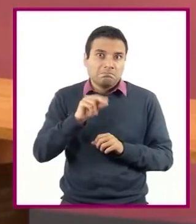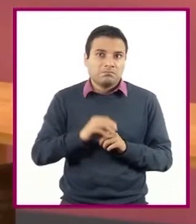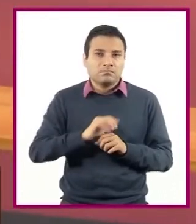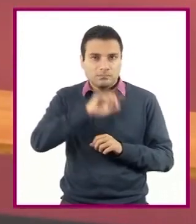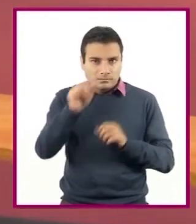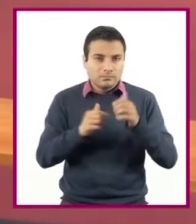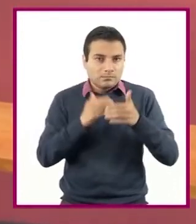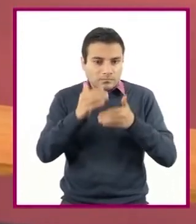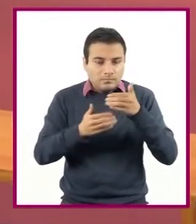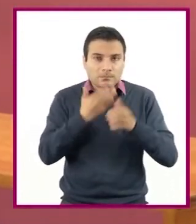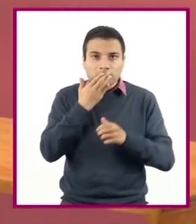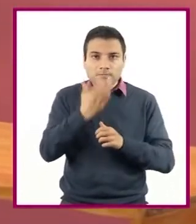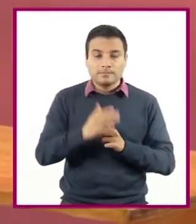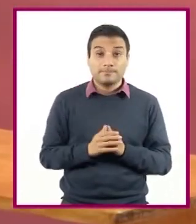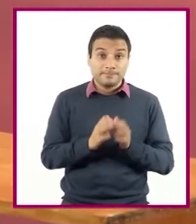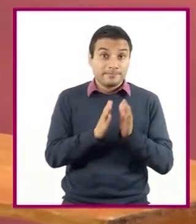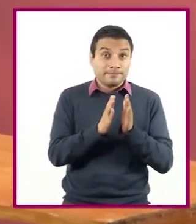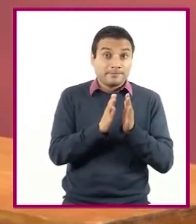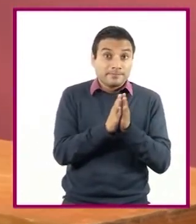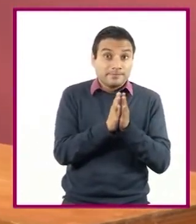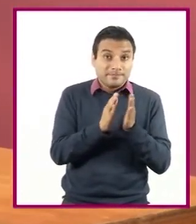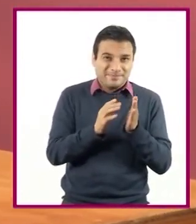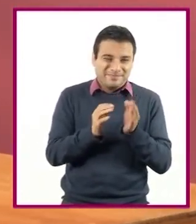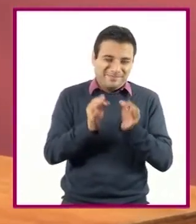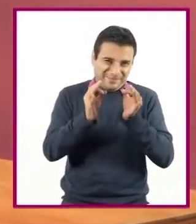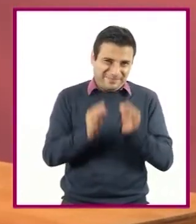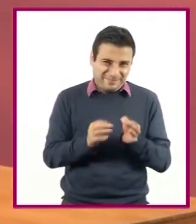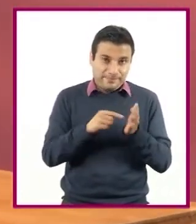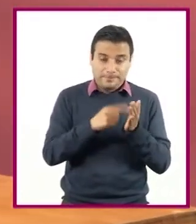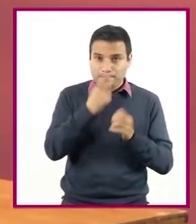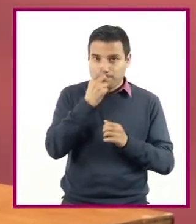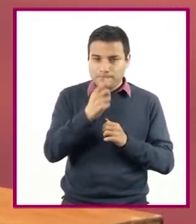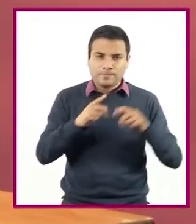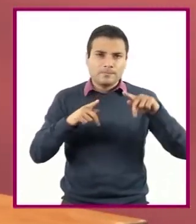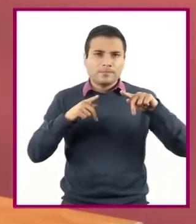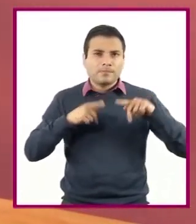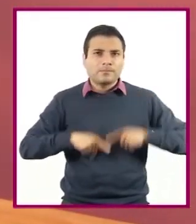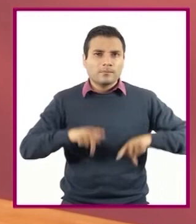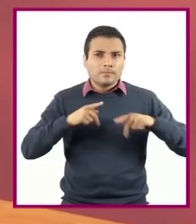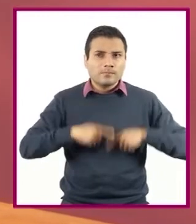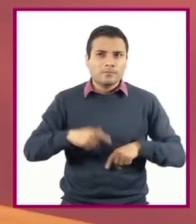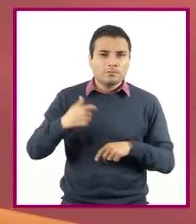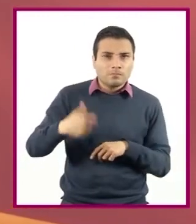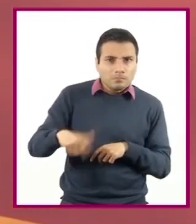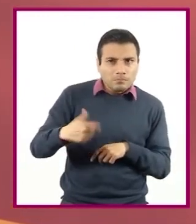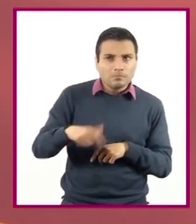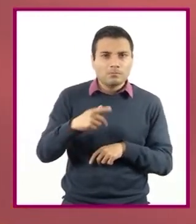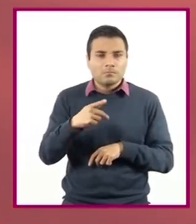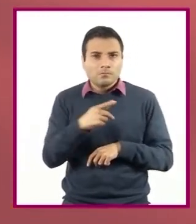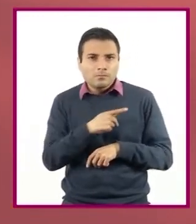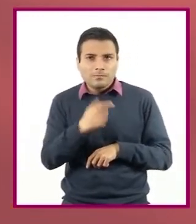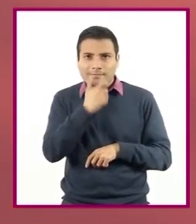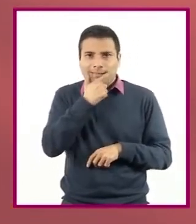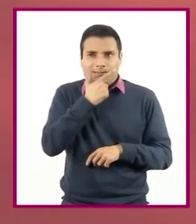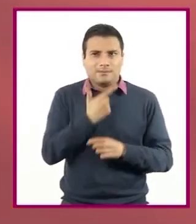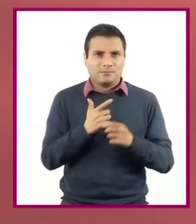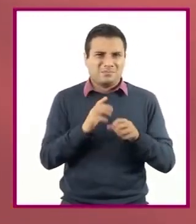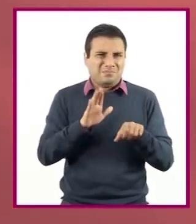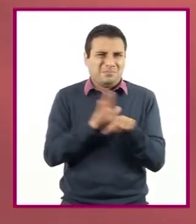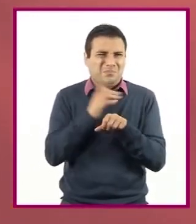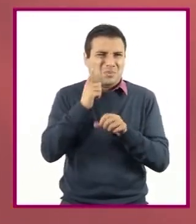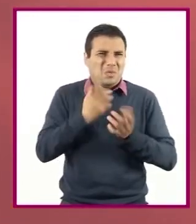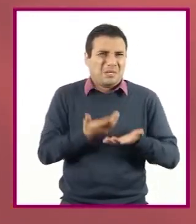Interesante. El texto original, como mencionamos, habla del por qué los seres humanos de diversas clases sociales sonríen, a pesar